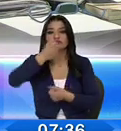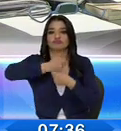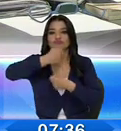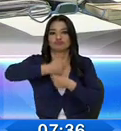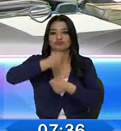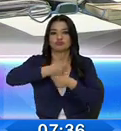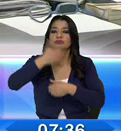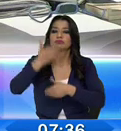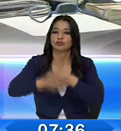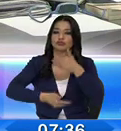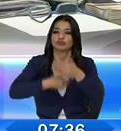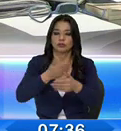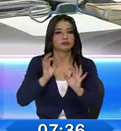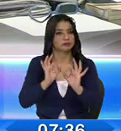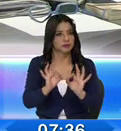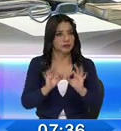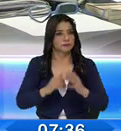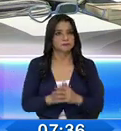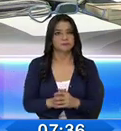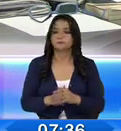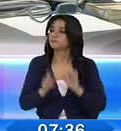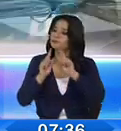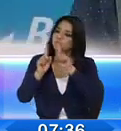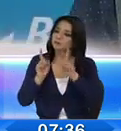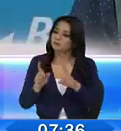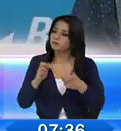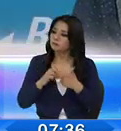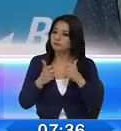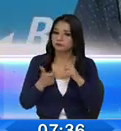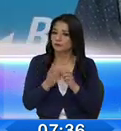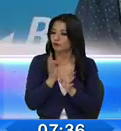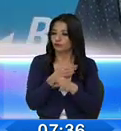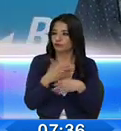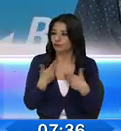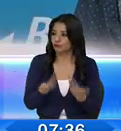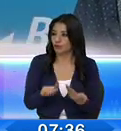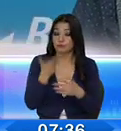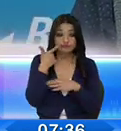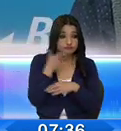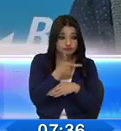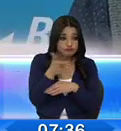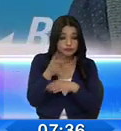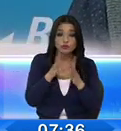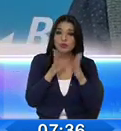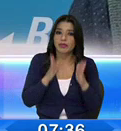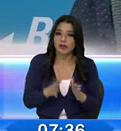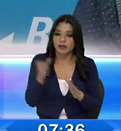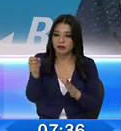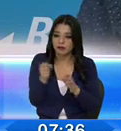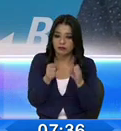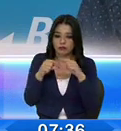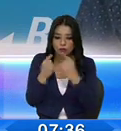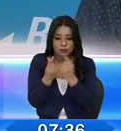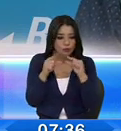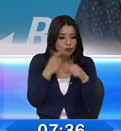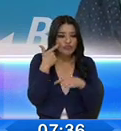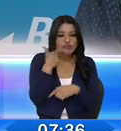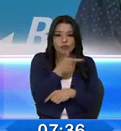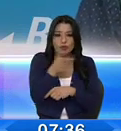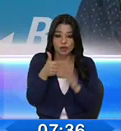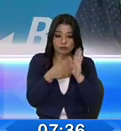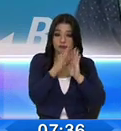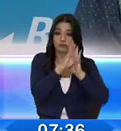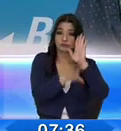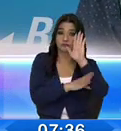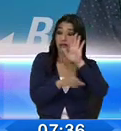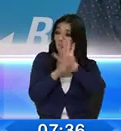que este proceso se dé adecuadamente ahora el problema es que no ha funcionado las regidurías ciudadanas que tanto se destaca en la constitución y